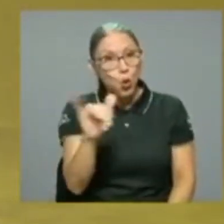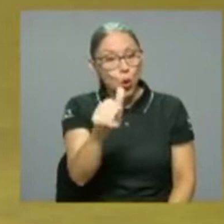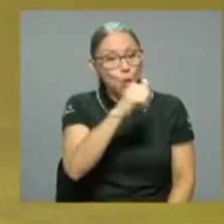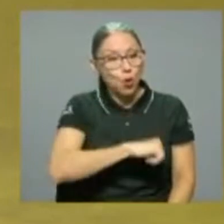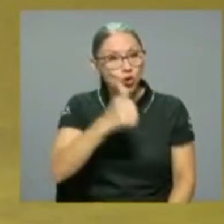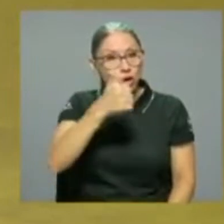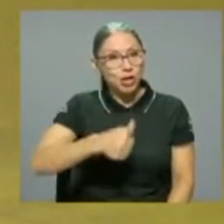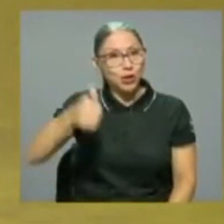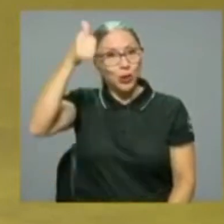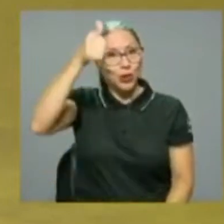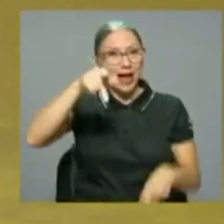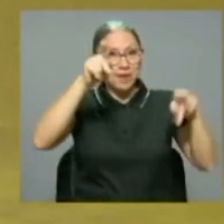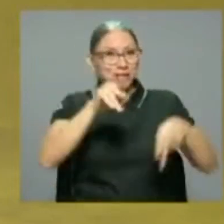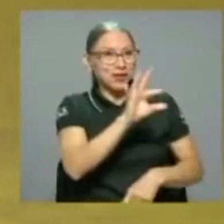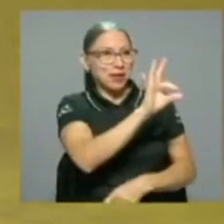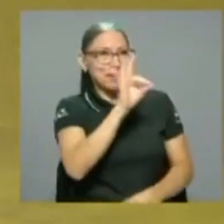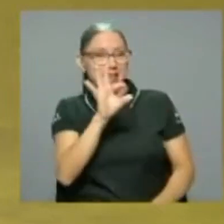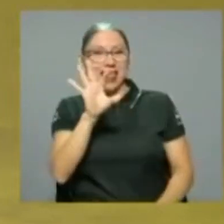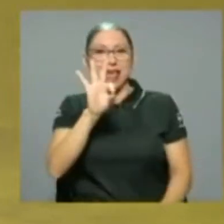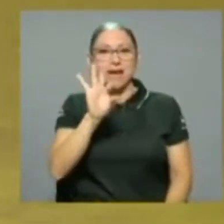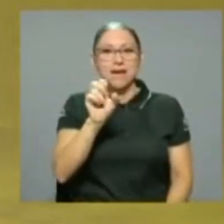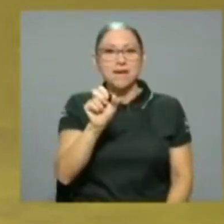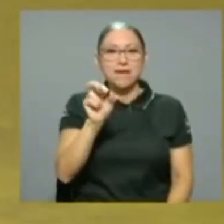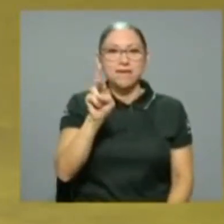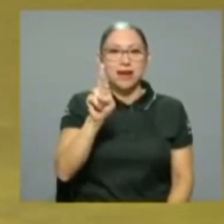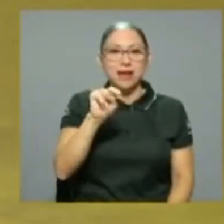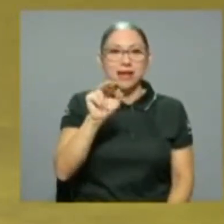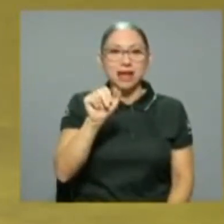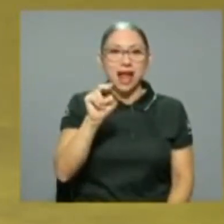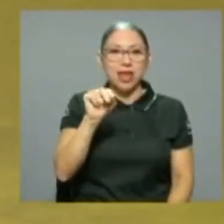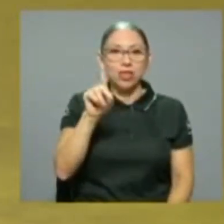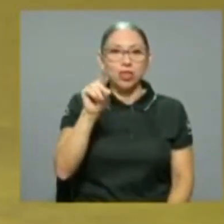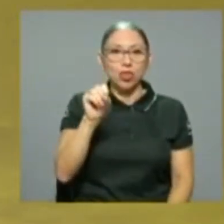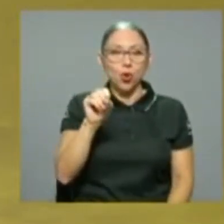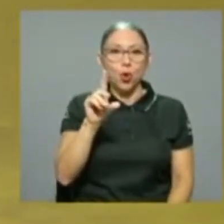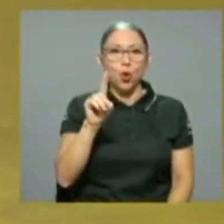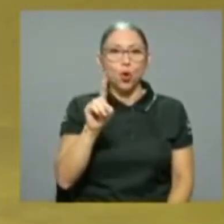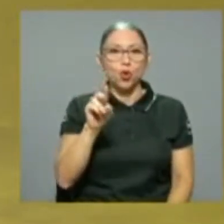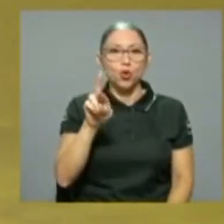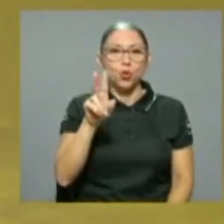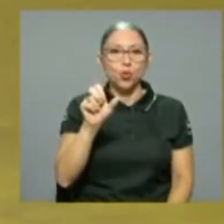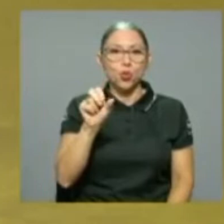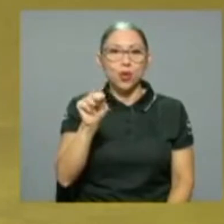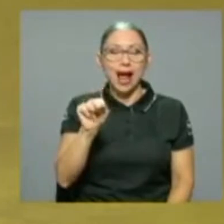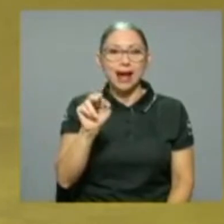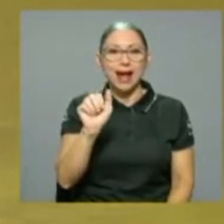a nuestro invitado, don Fernando Durán Ayanegui, y